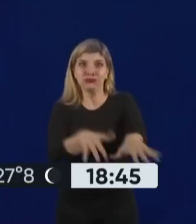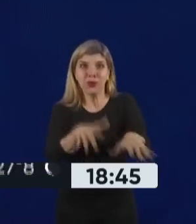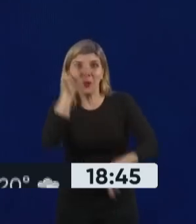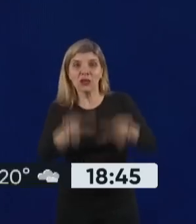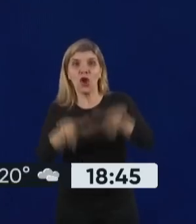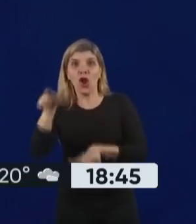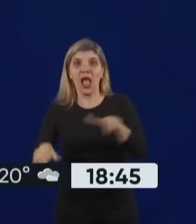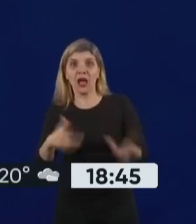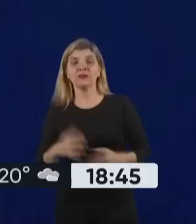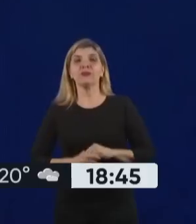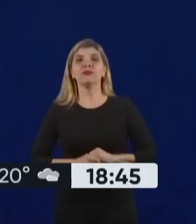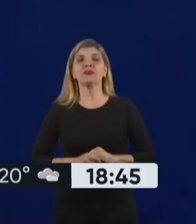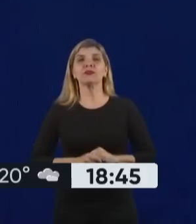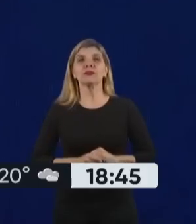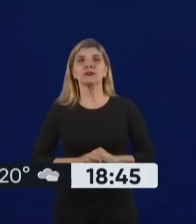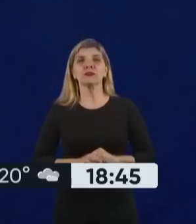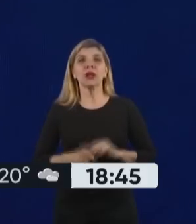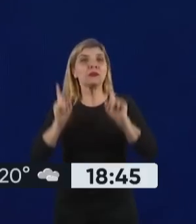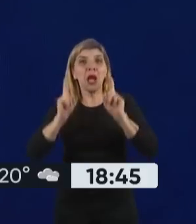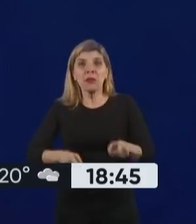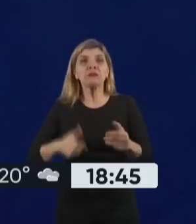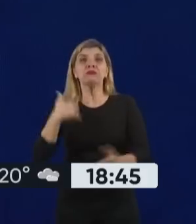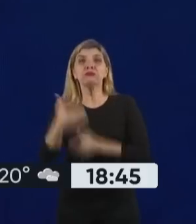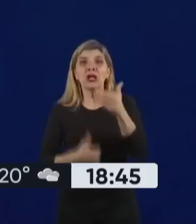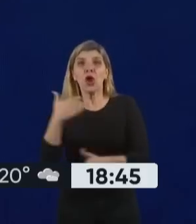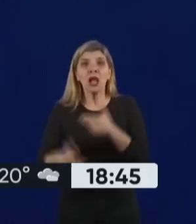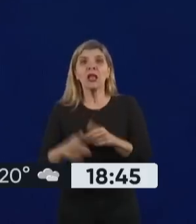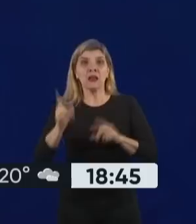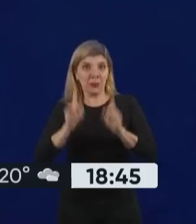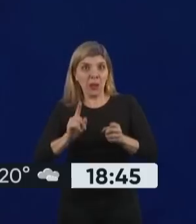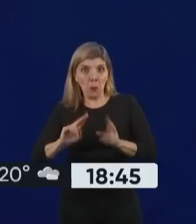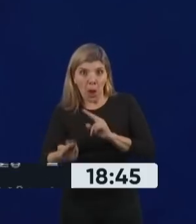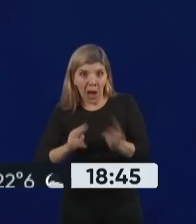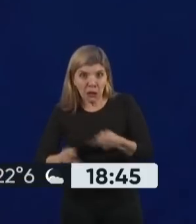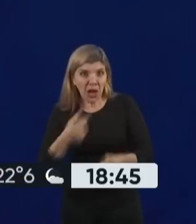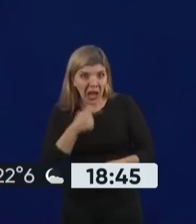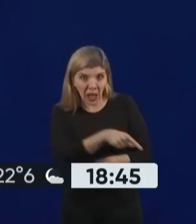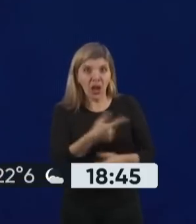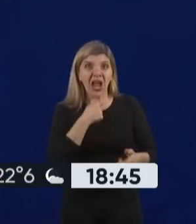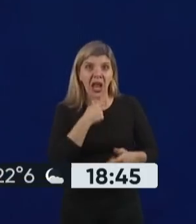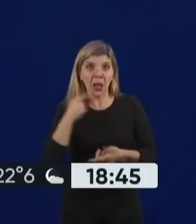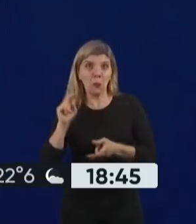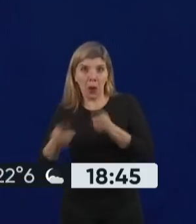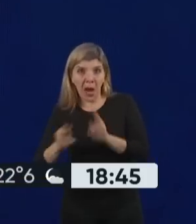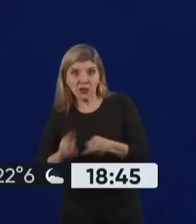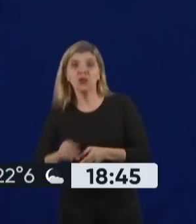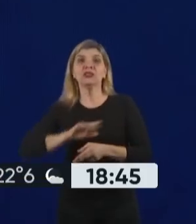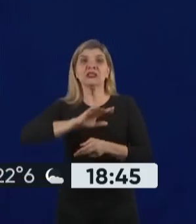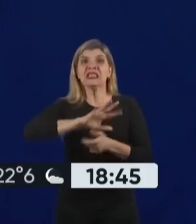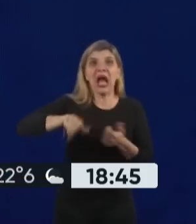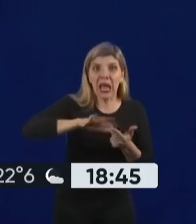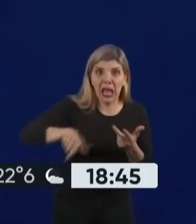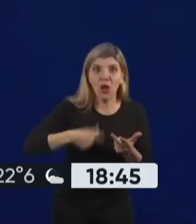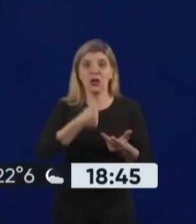No descarten que, digamos, la metodología de ellos de tirar muertos en la calle, ir por los saqueos, cosa